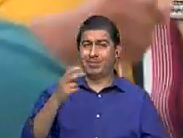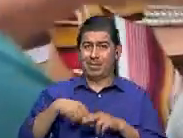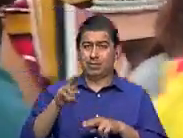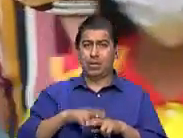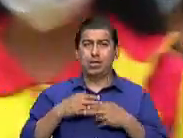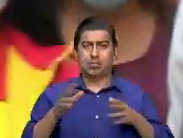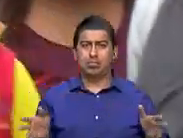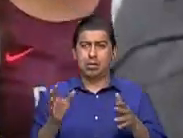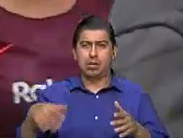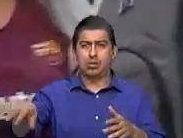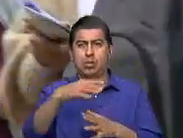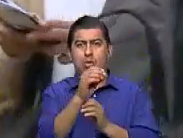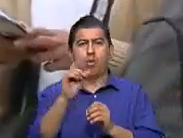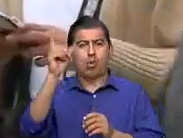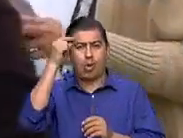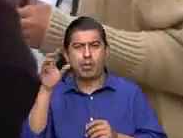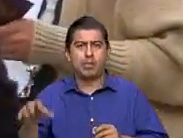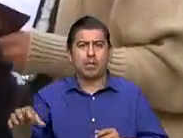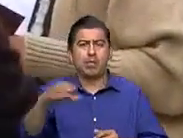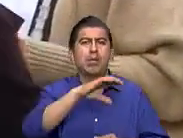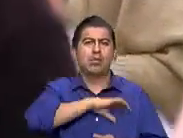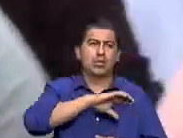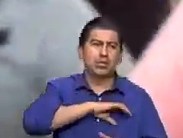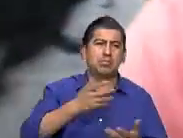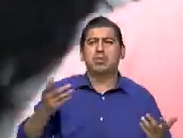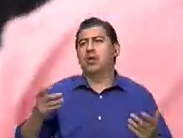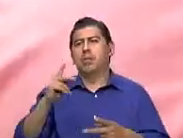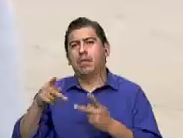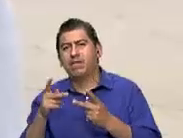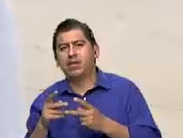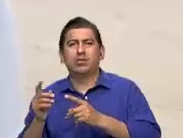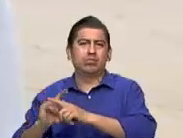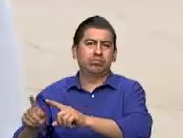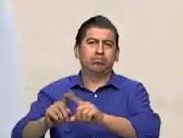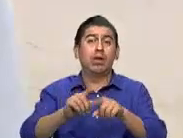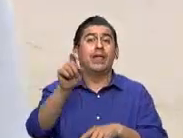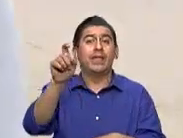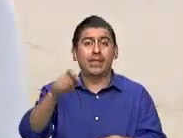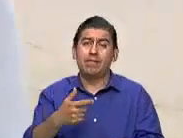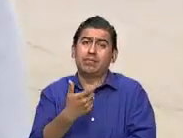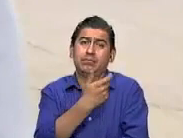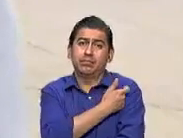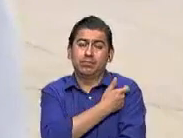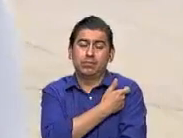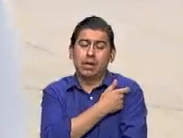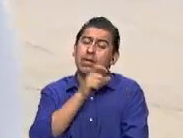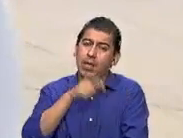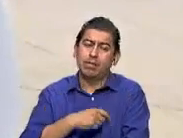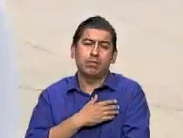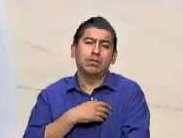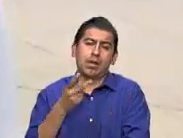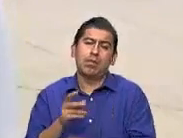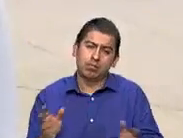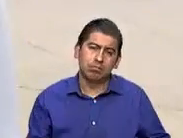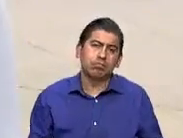a todas las dependencias de los gobiernos autónomos descentralizados, entidades autónomas y demás instituciones del sector público o privado que fomenten también